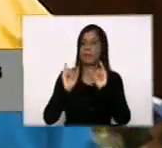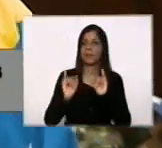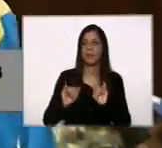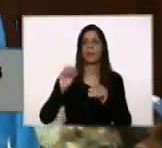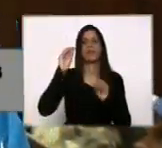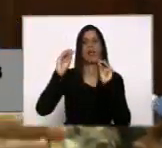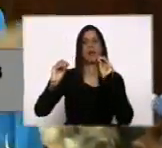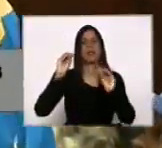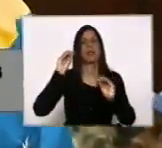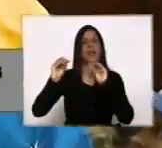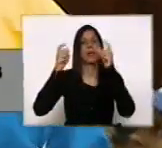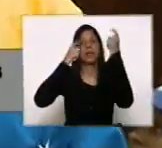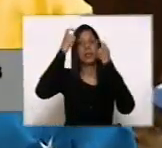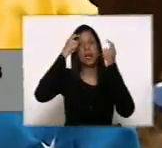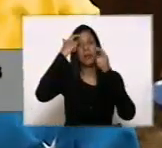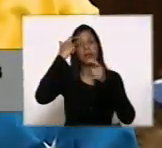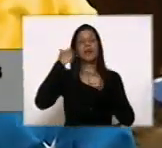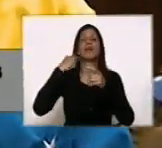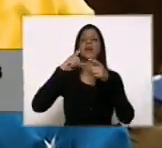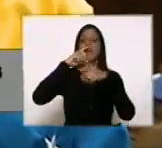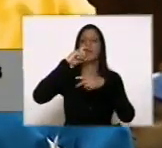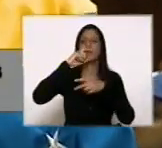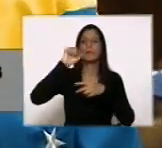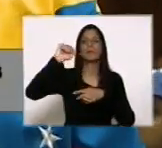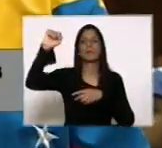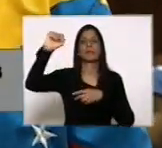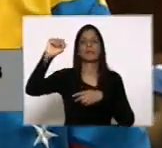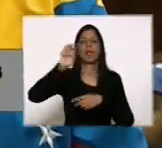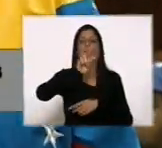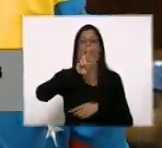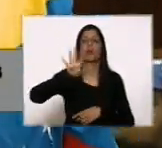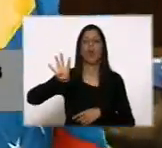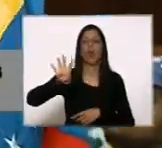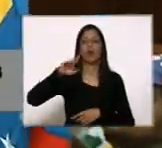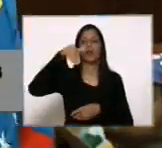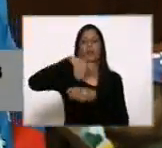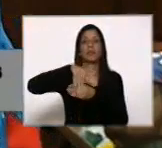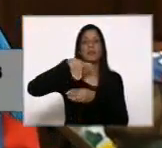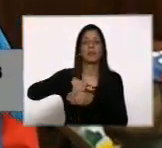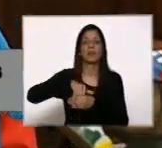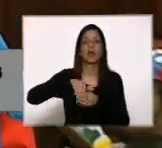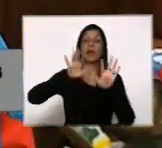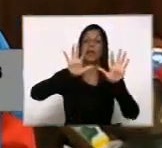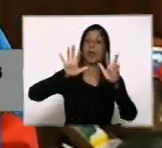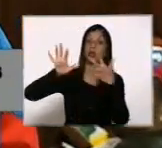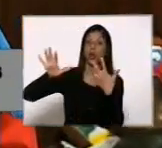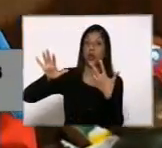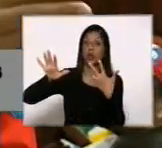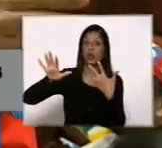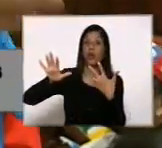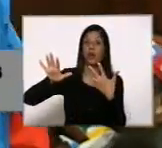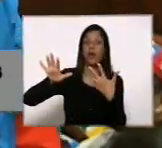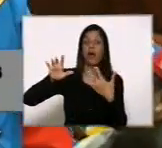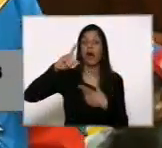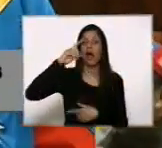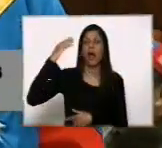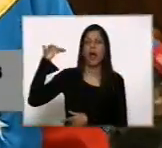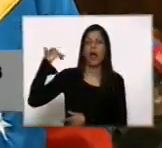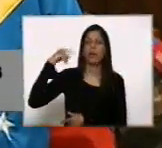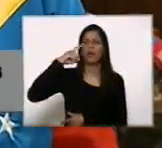es Chávez y Nicolás Maduro. Hubo 24 procesos electorales, 18 del